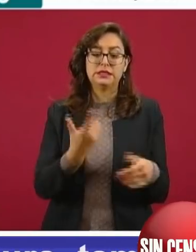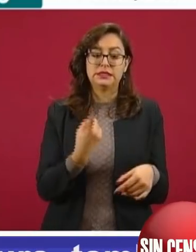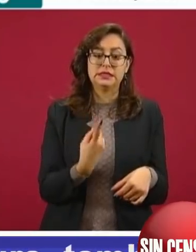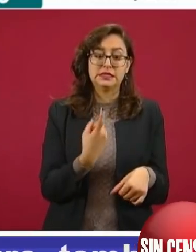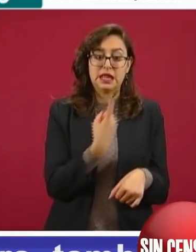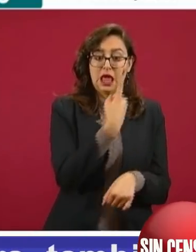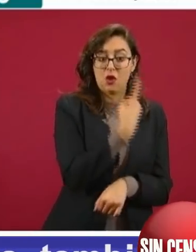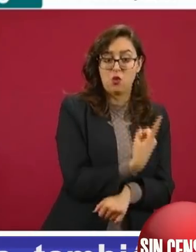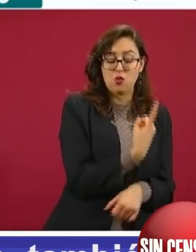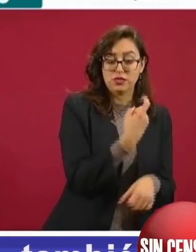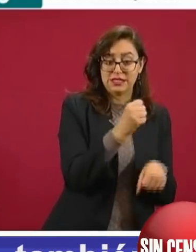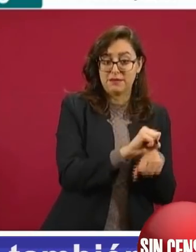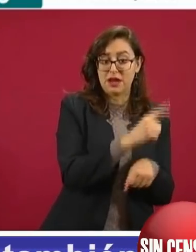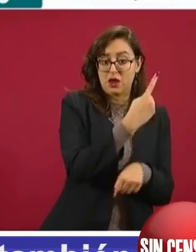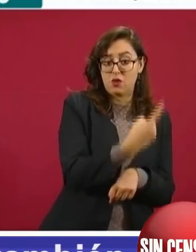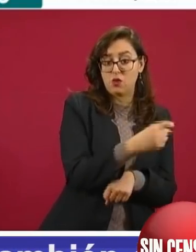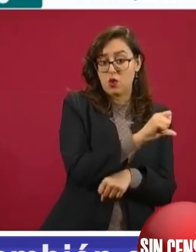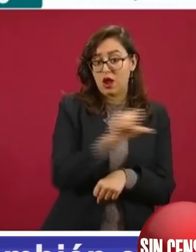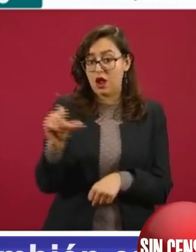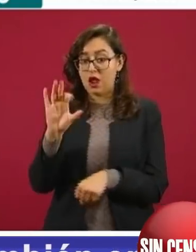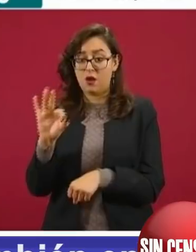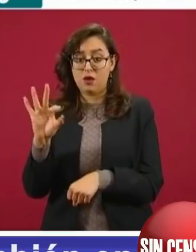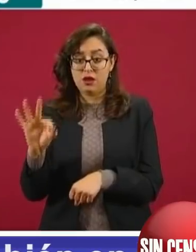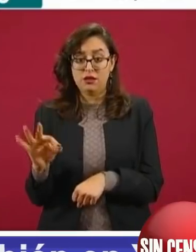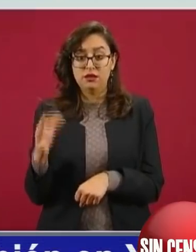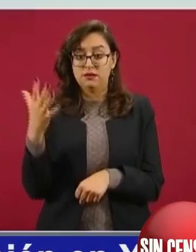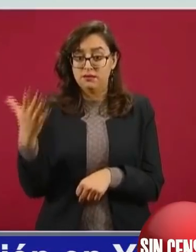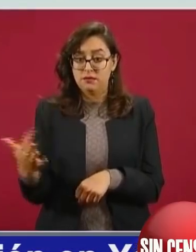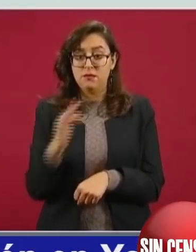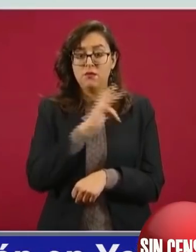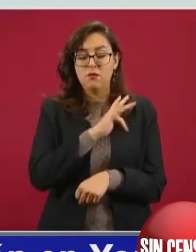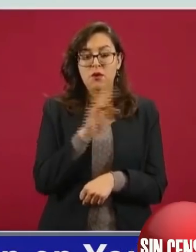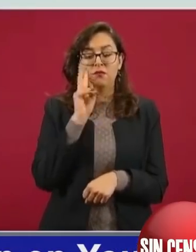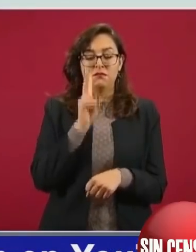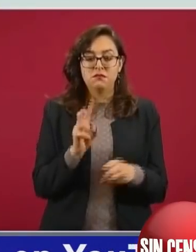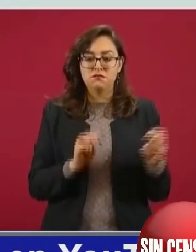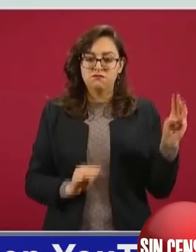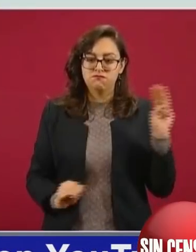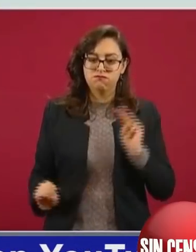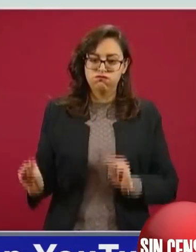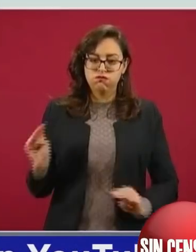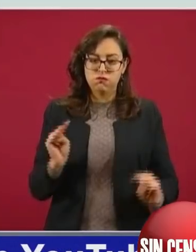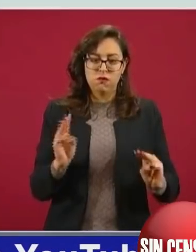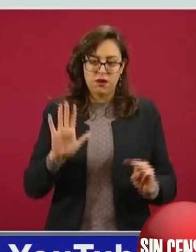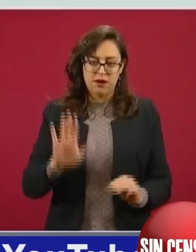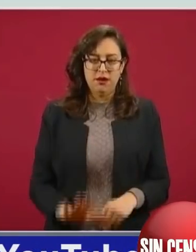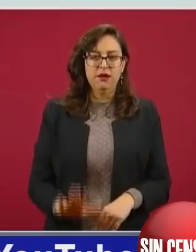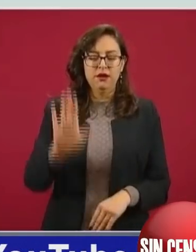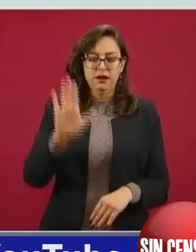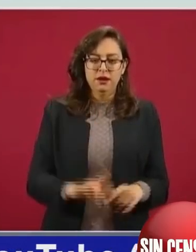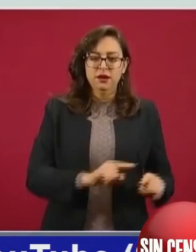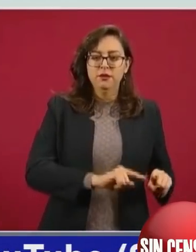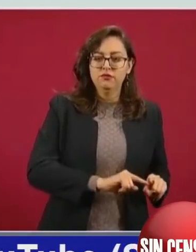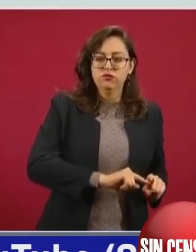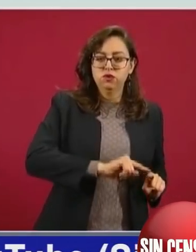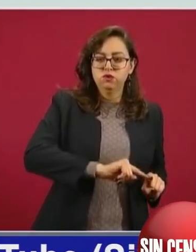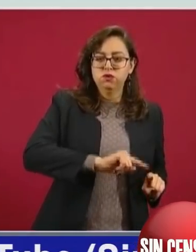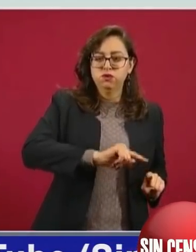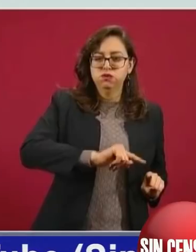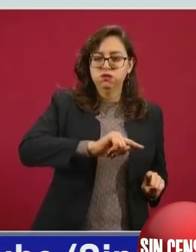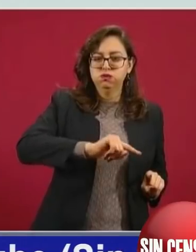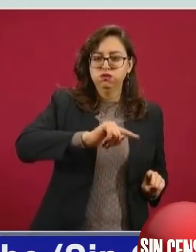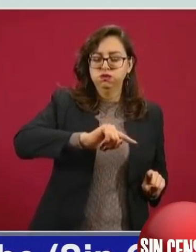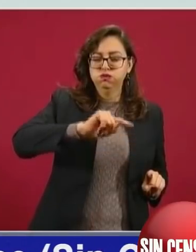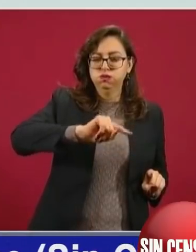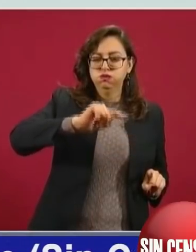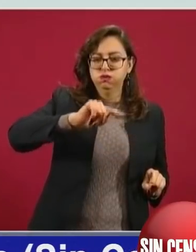45, y cuanto más se ve esta forma de una montaña, van subiendo estas líneas, subiendo